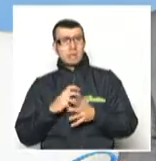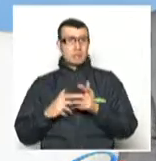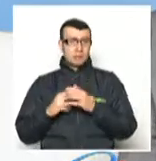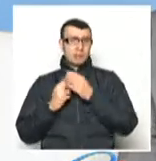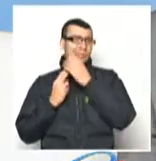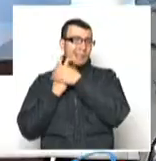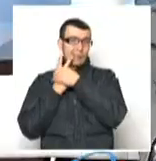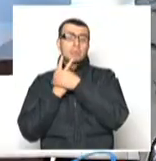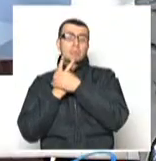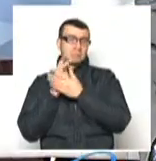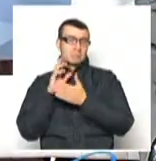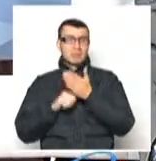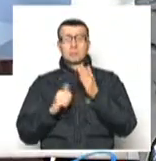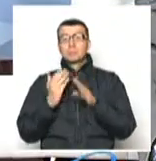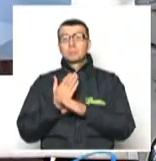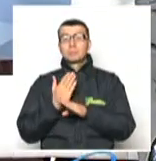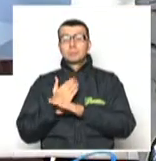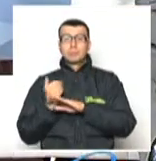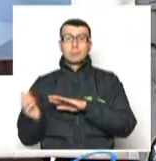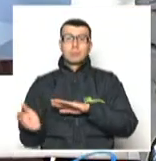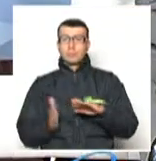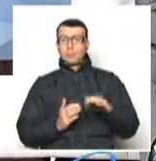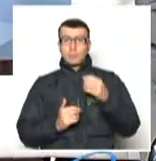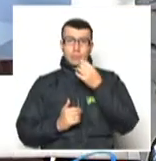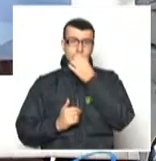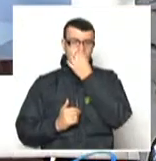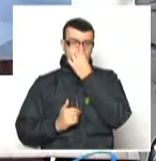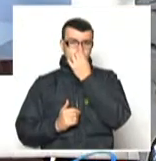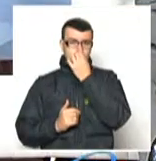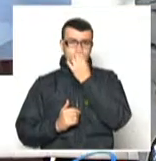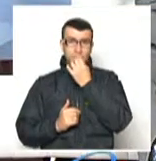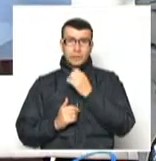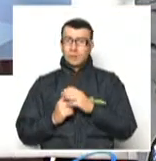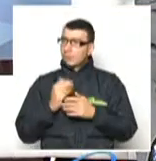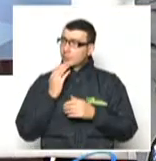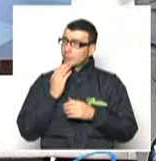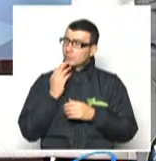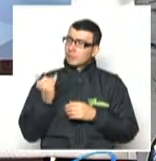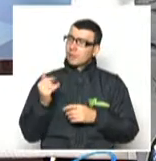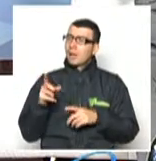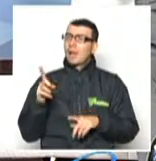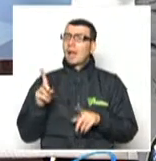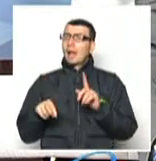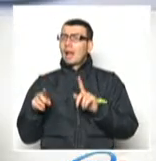implantes dentales. Doctor Santiago González, hay pacientes que refieren